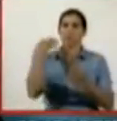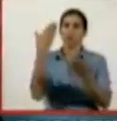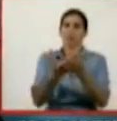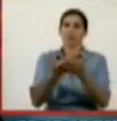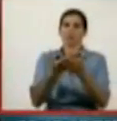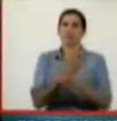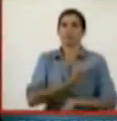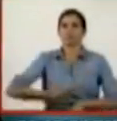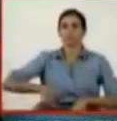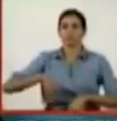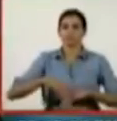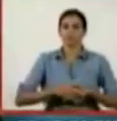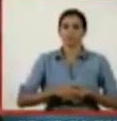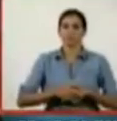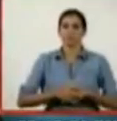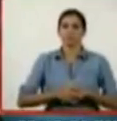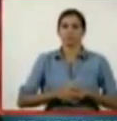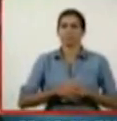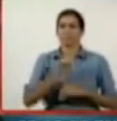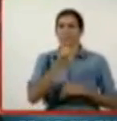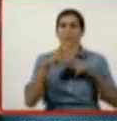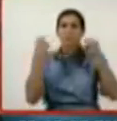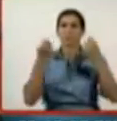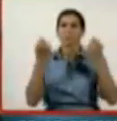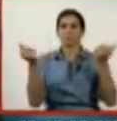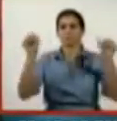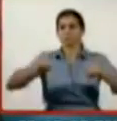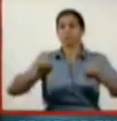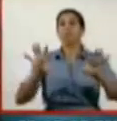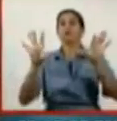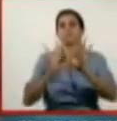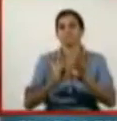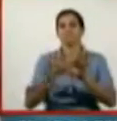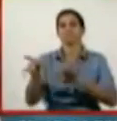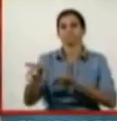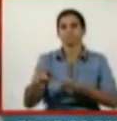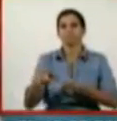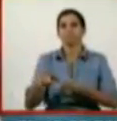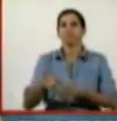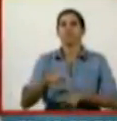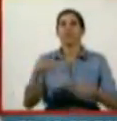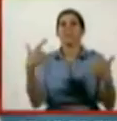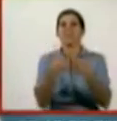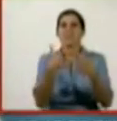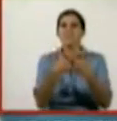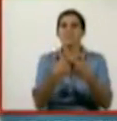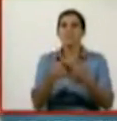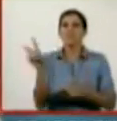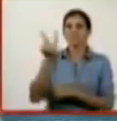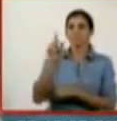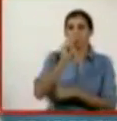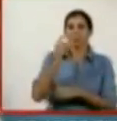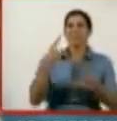presidencia una maltrecha campaña que lo llevaría a aliarse con uno de los enemigos históricos de Venezuela el expresidente